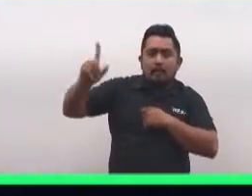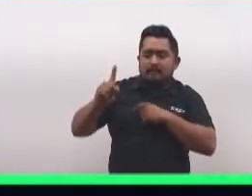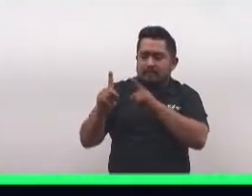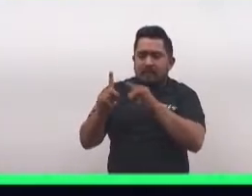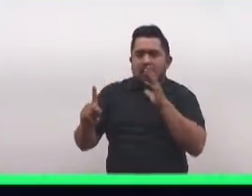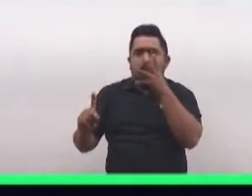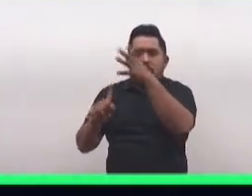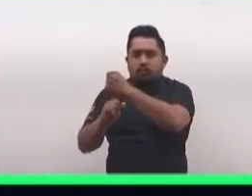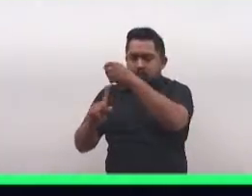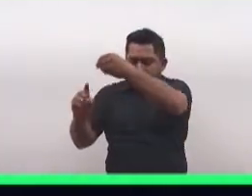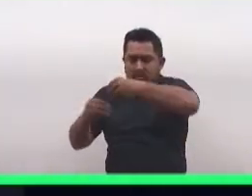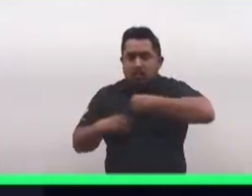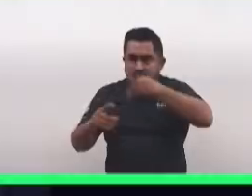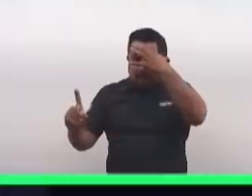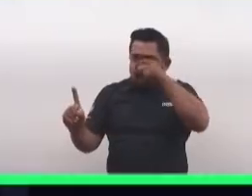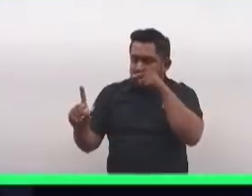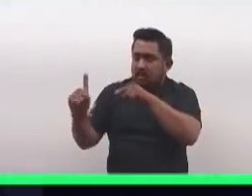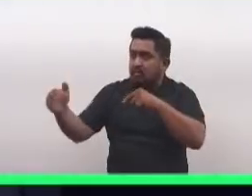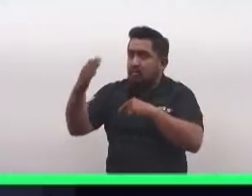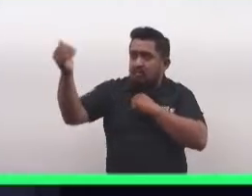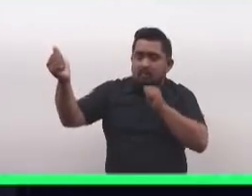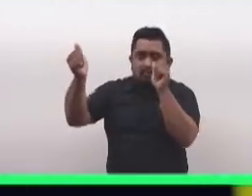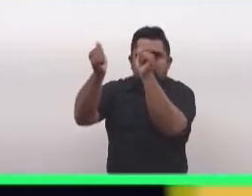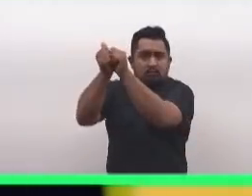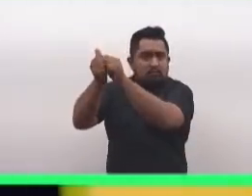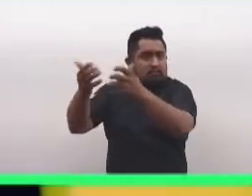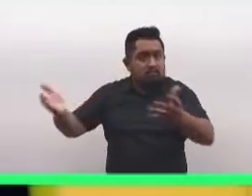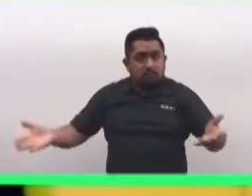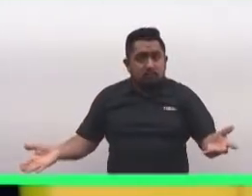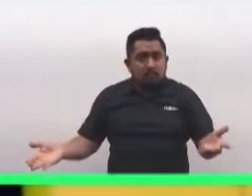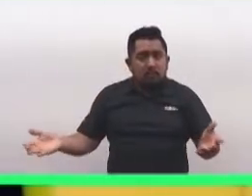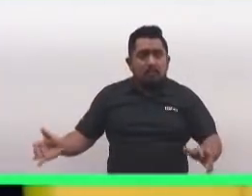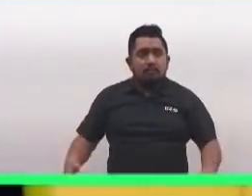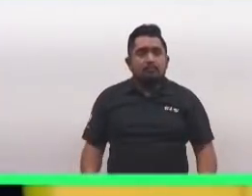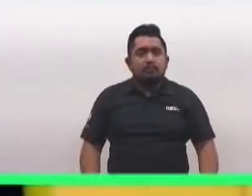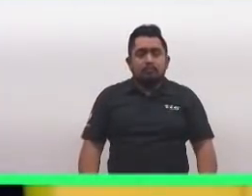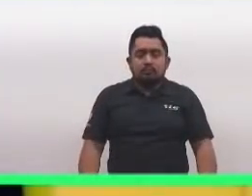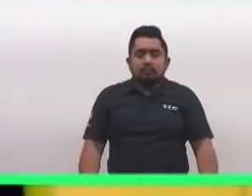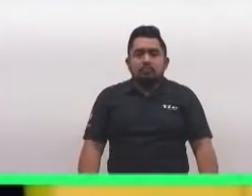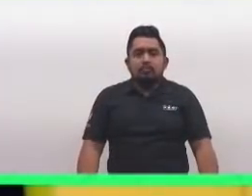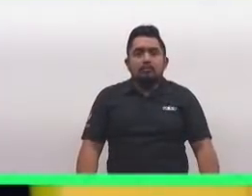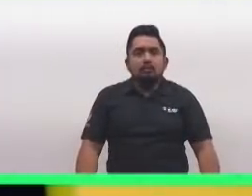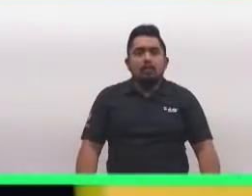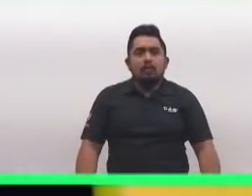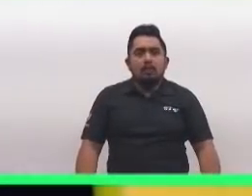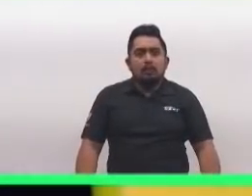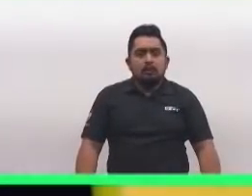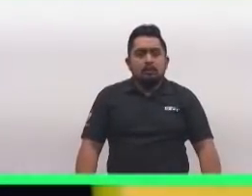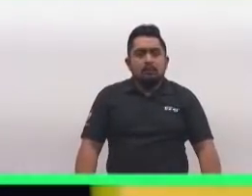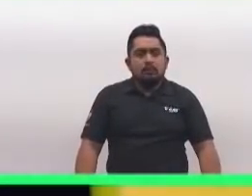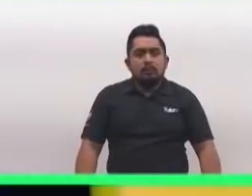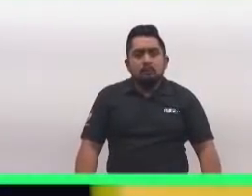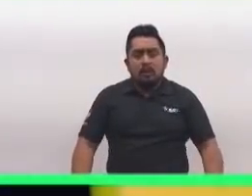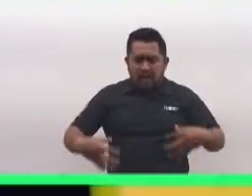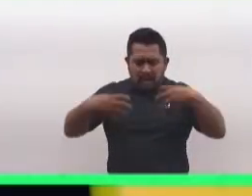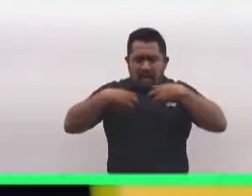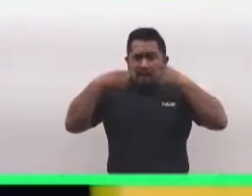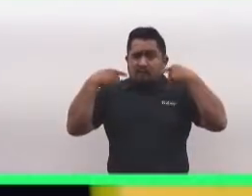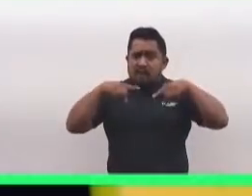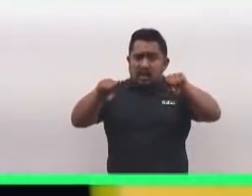propósito que todo aquel que en él cree lo hemos dicho no se pierda más comienza a gozar de ella la vida eterna